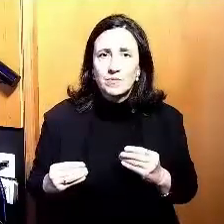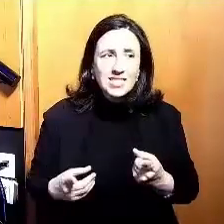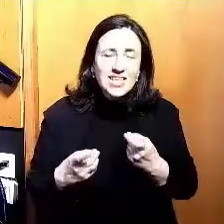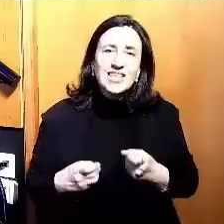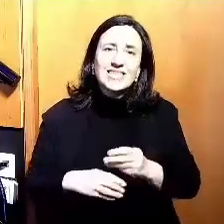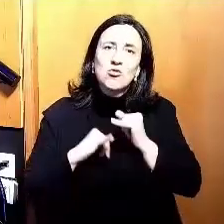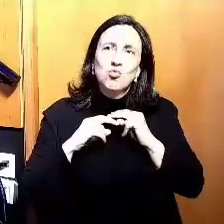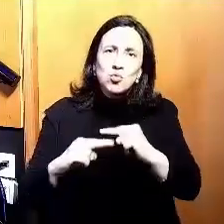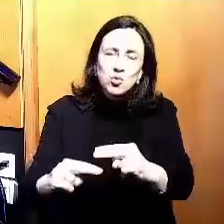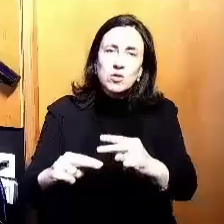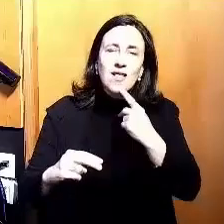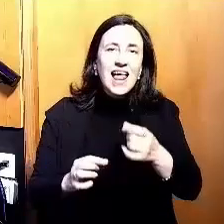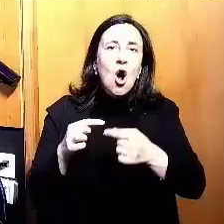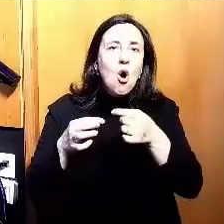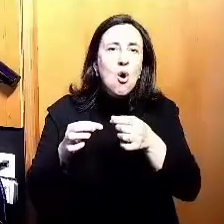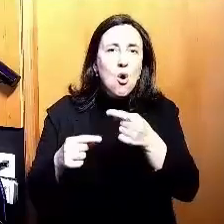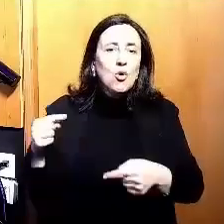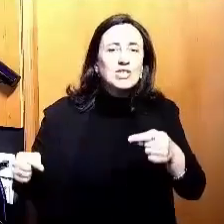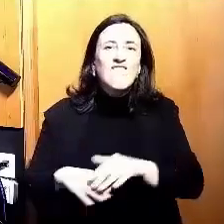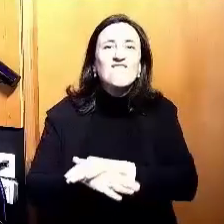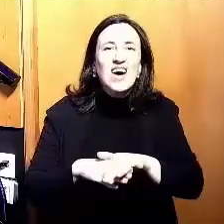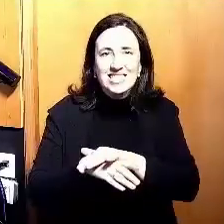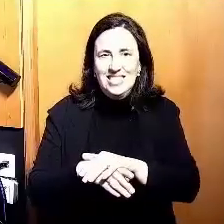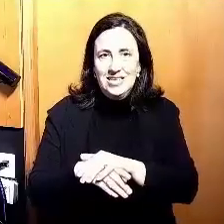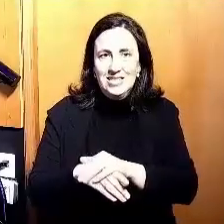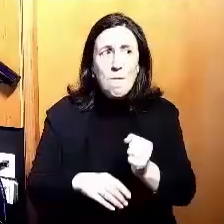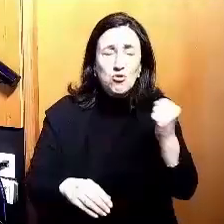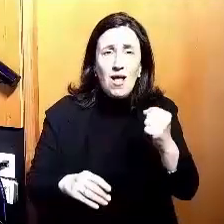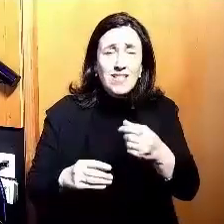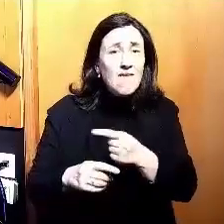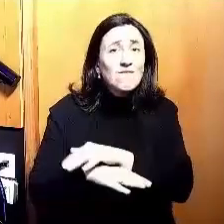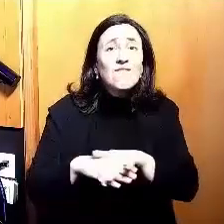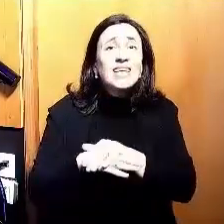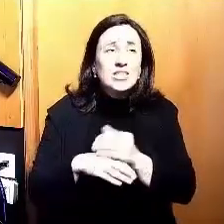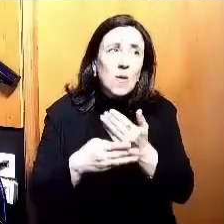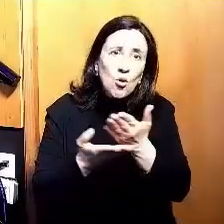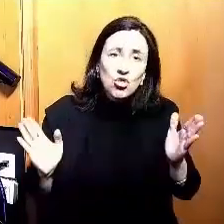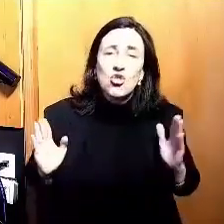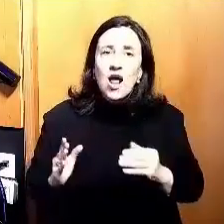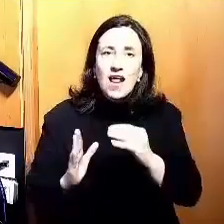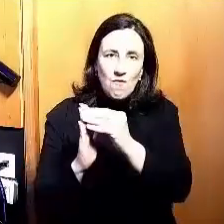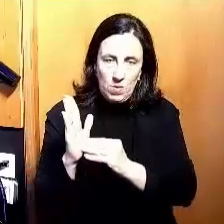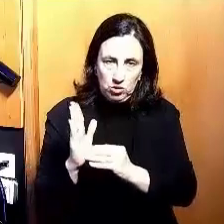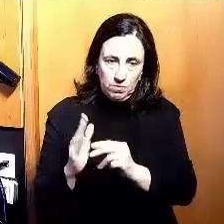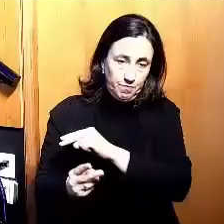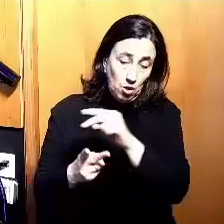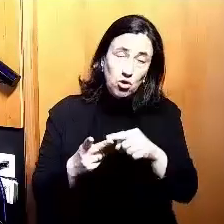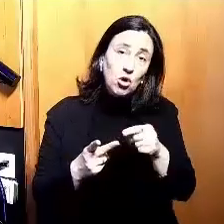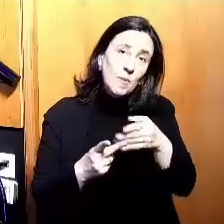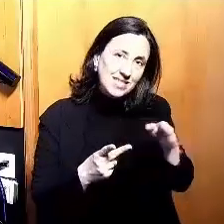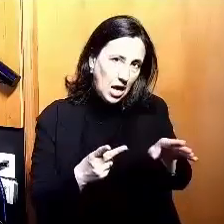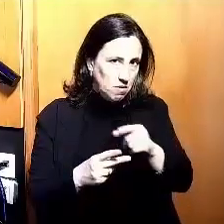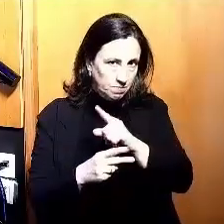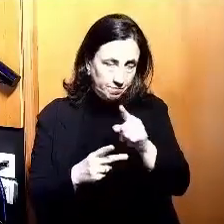sustain de los elementos básicos, elementales de la apertura de datos. 2, que no deberíamos